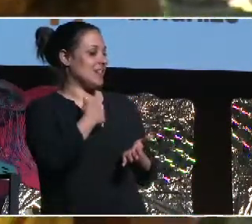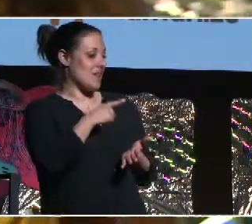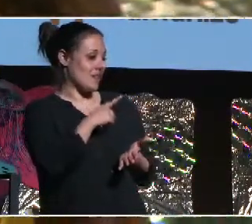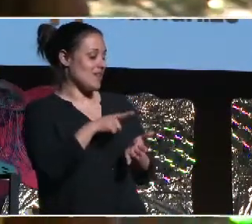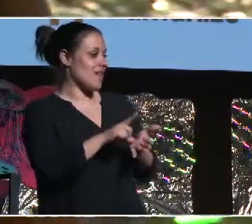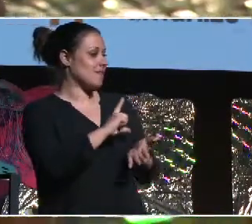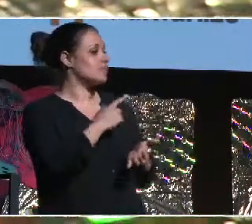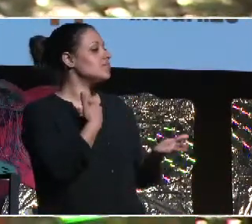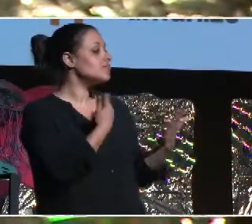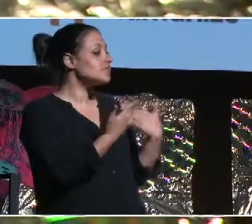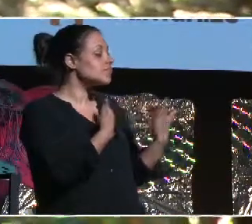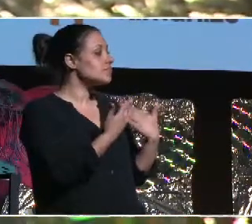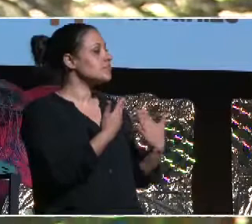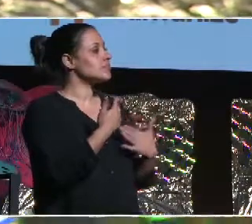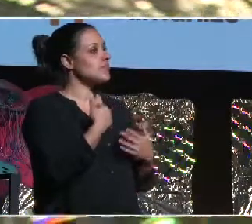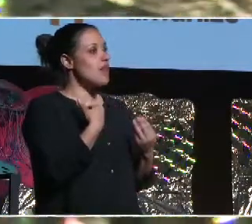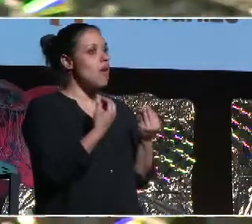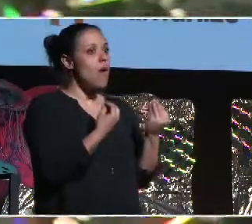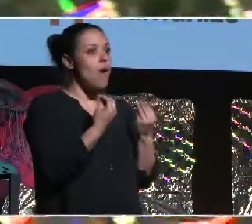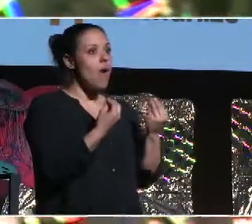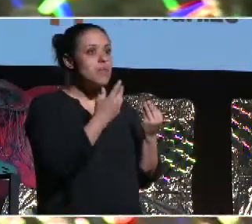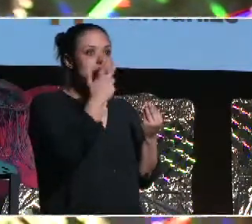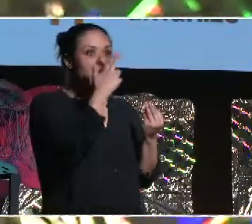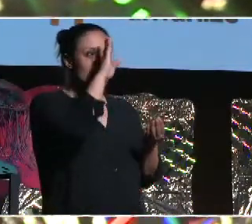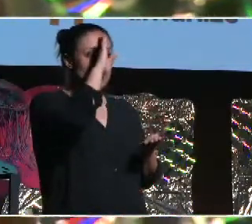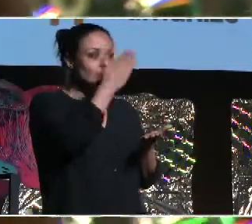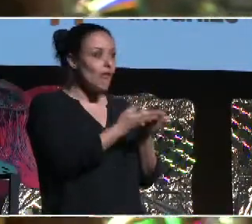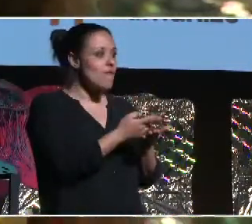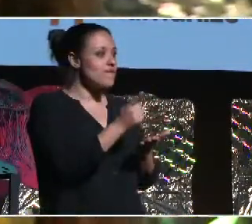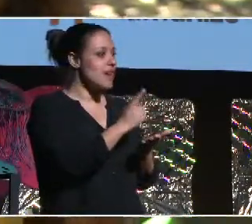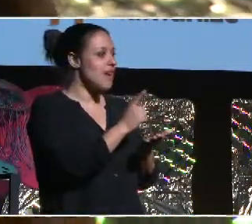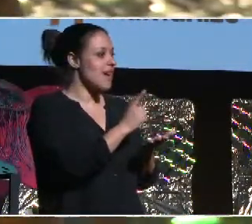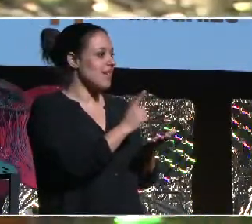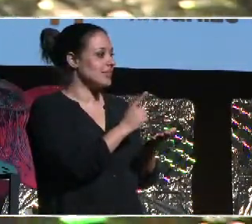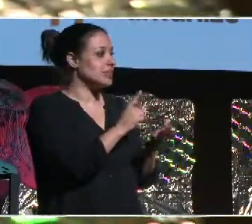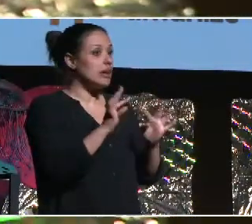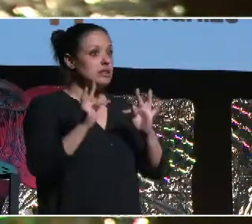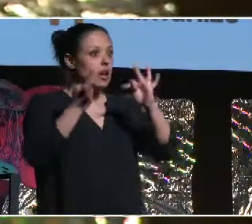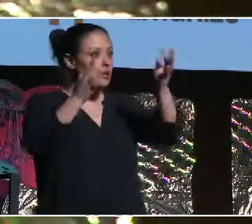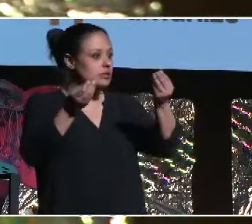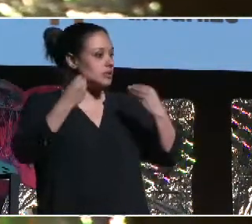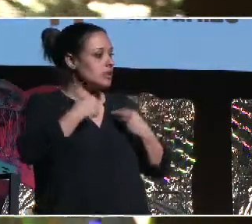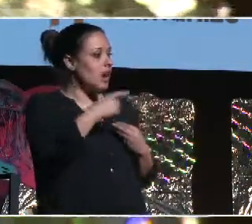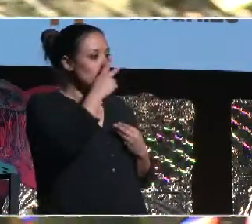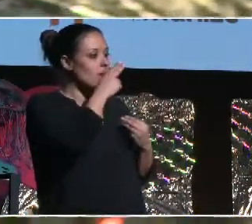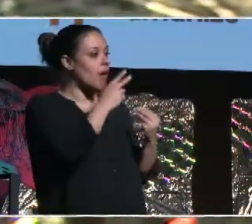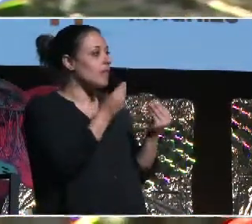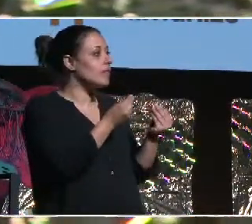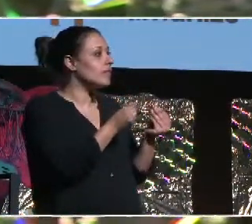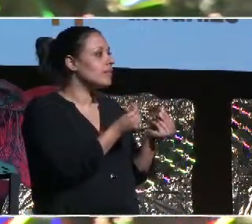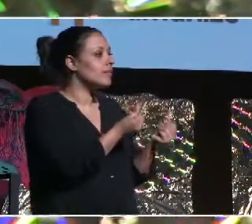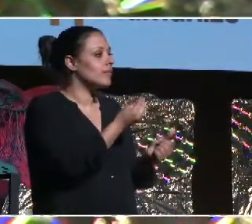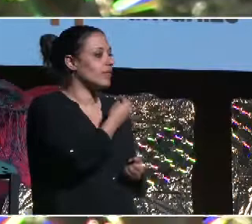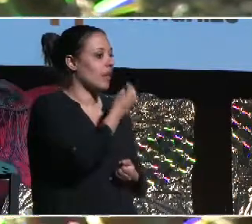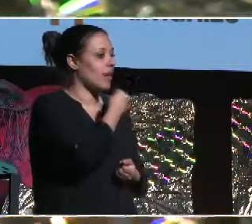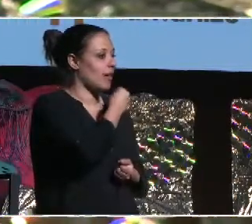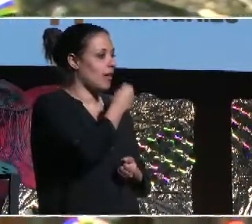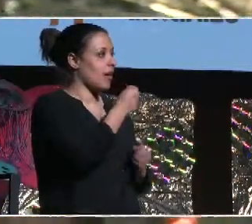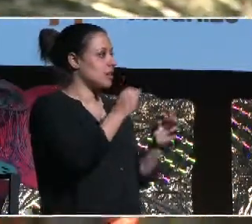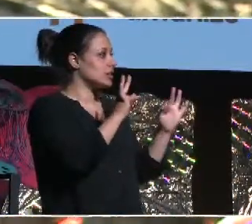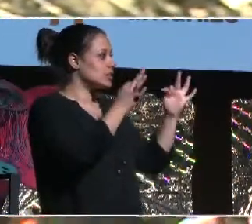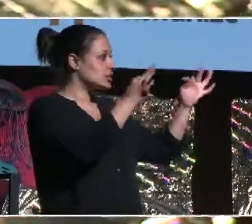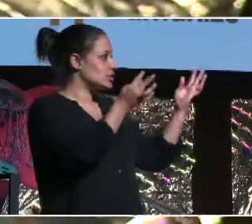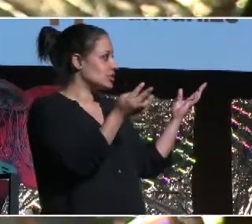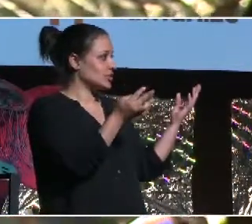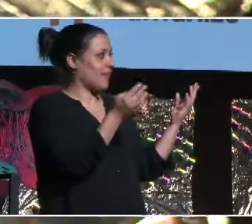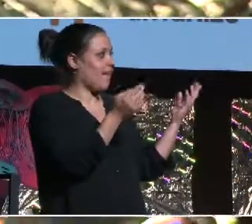cuando trabajamos con tecnología casi que no hablamos de la confianza, y en realidad la confianza es una de las claves para poder generar alianzas, acuerdos